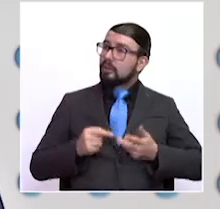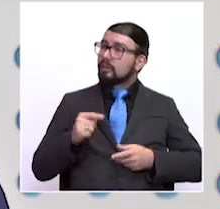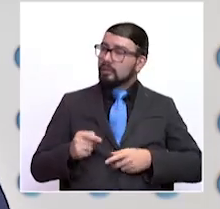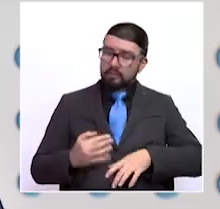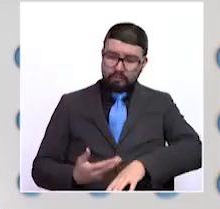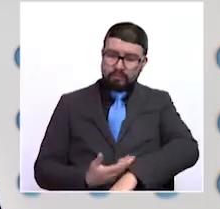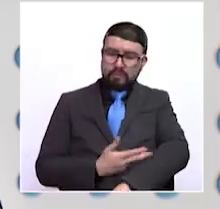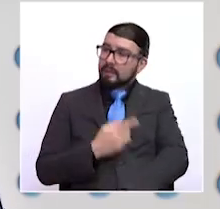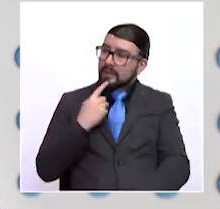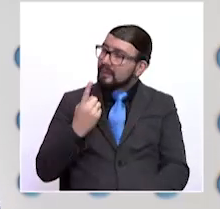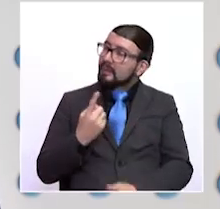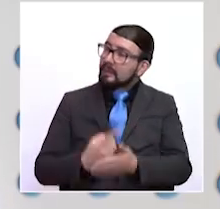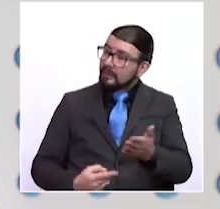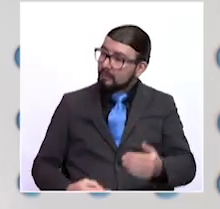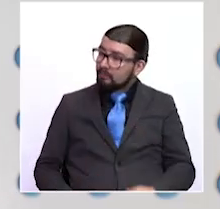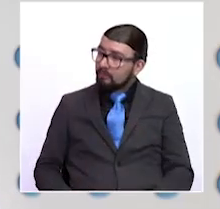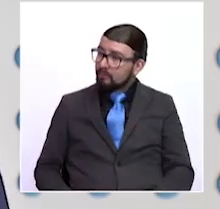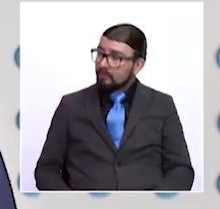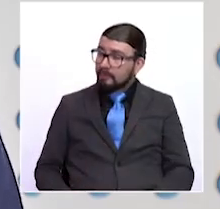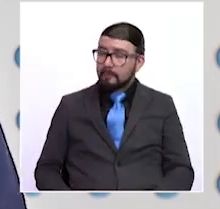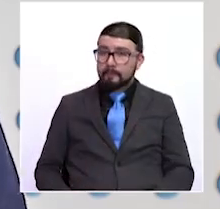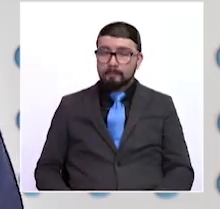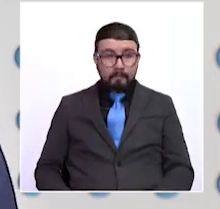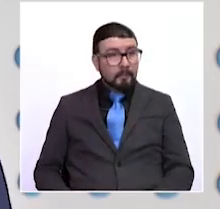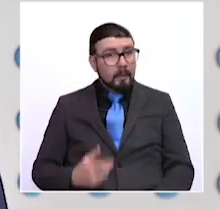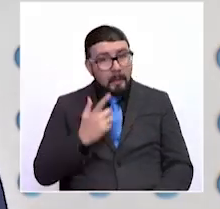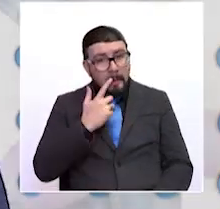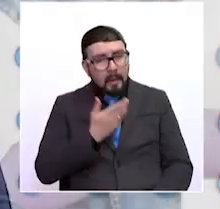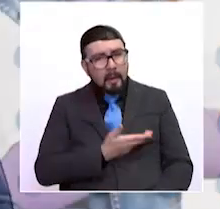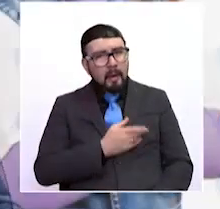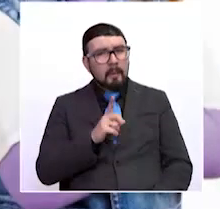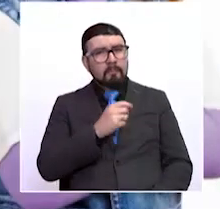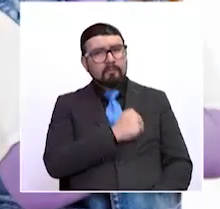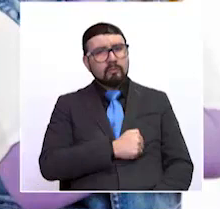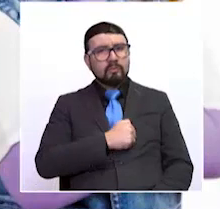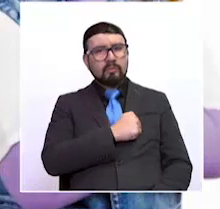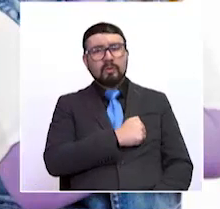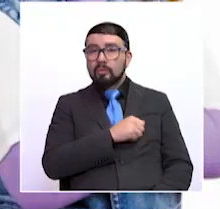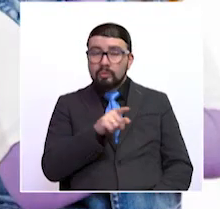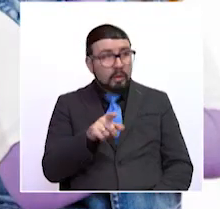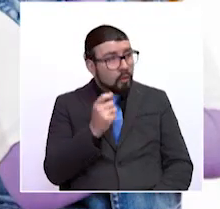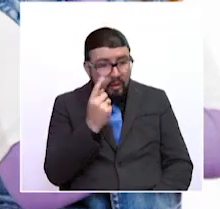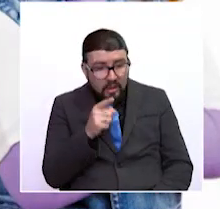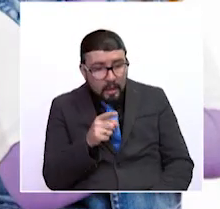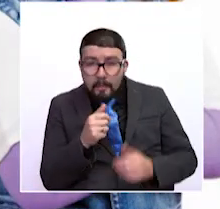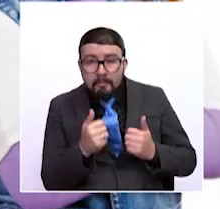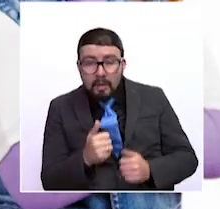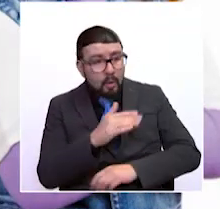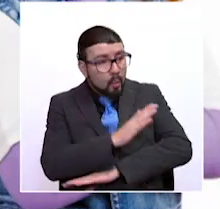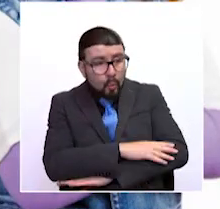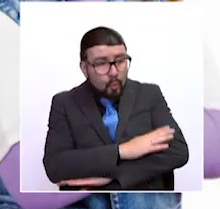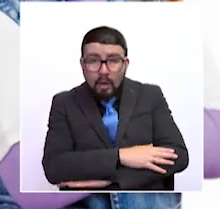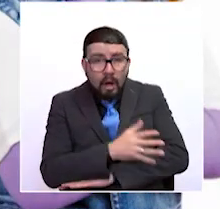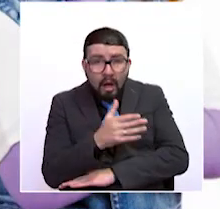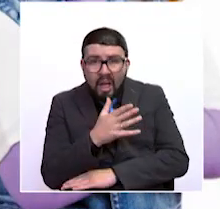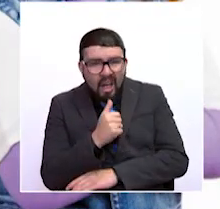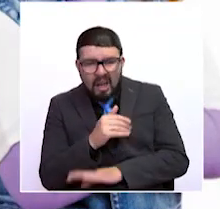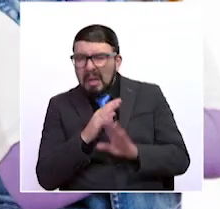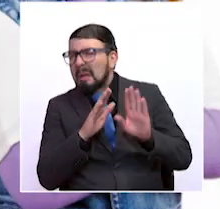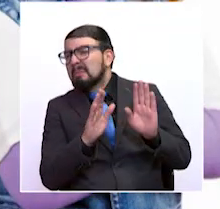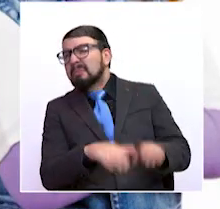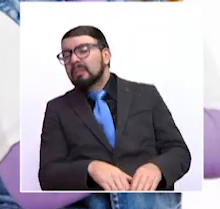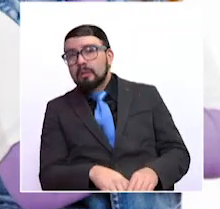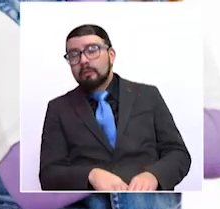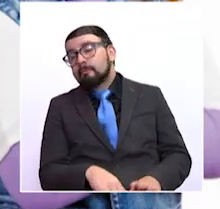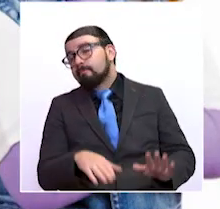ley, papás, por favor, ustedes si no entienden por las buenas, pues por las malas tenemos que entender